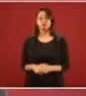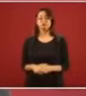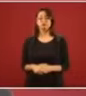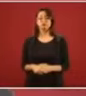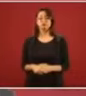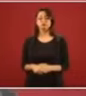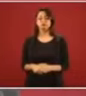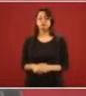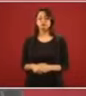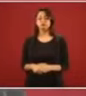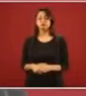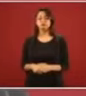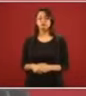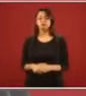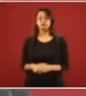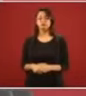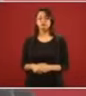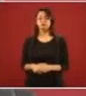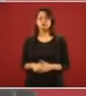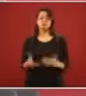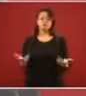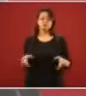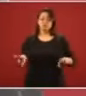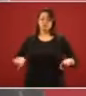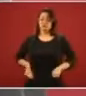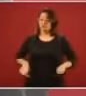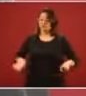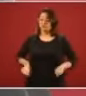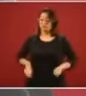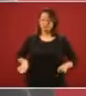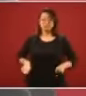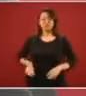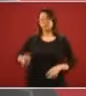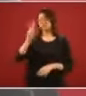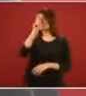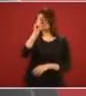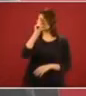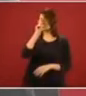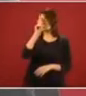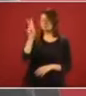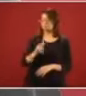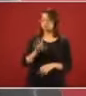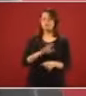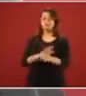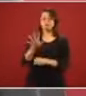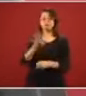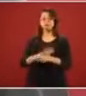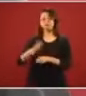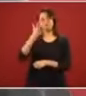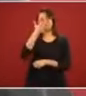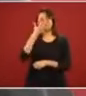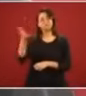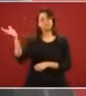lo que más caracteriza al conservador es la hipocresía.